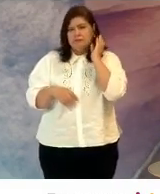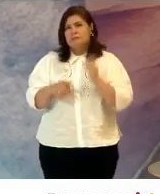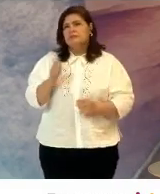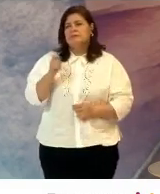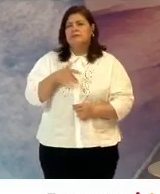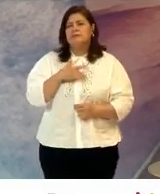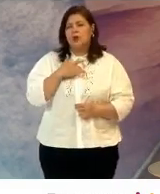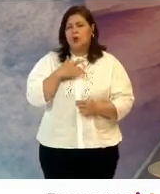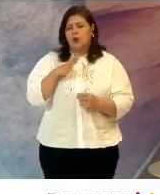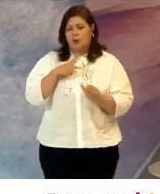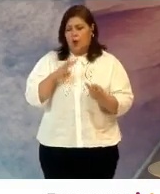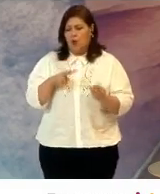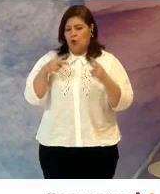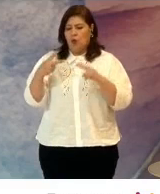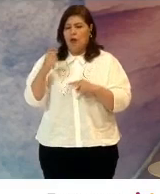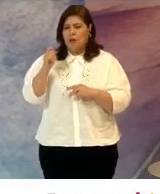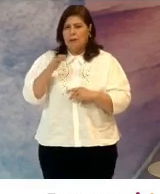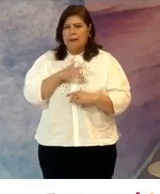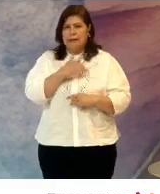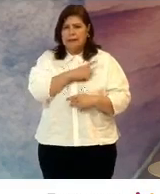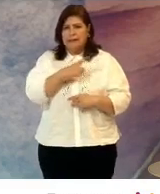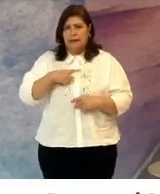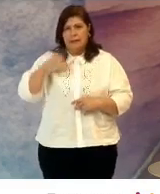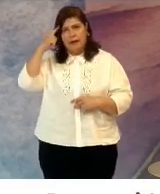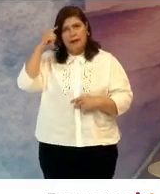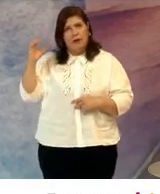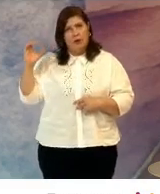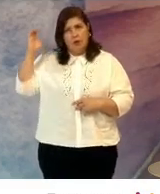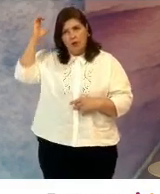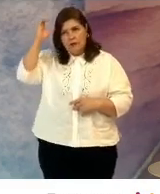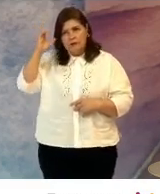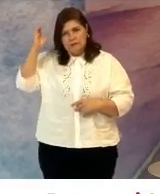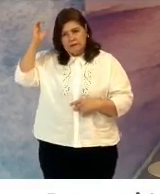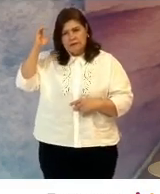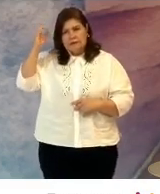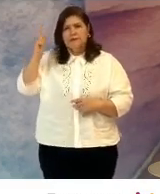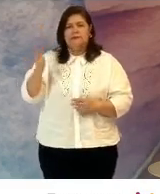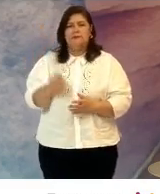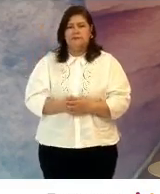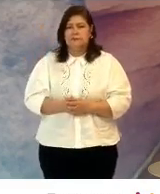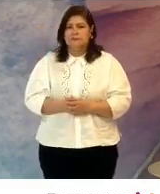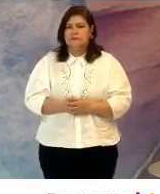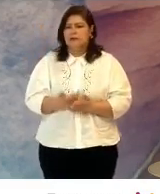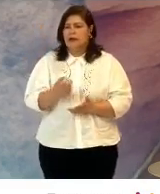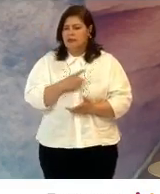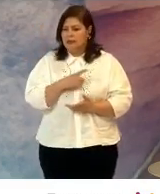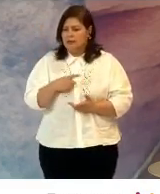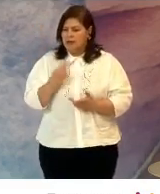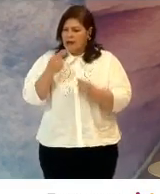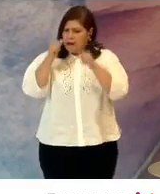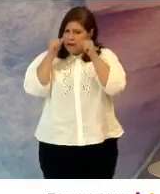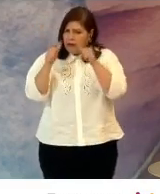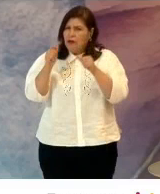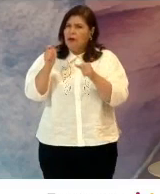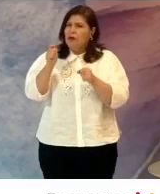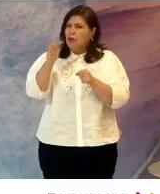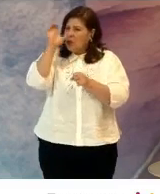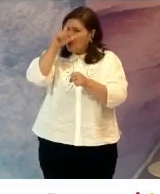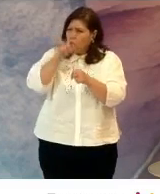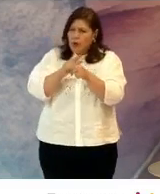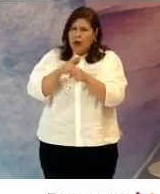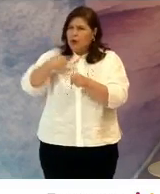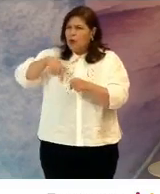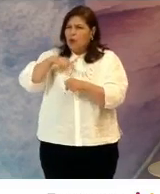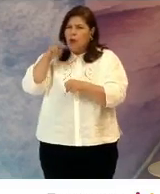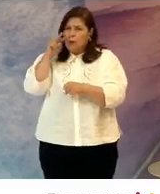ser consciente? Es tener una atención sostenida. ¿Y cuál es la cultura que vemos?